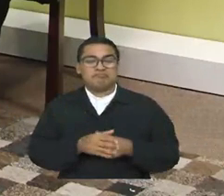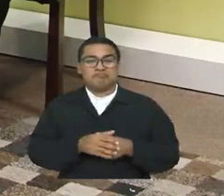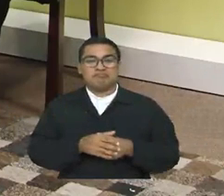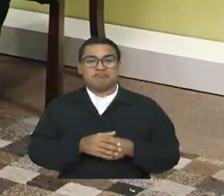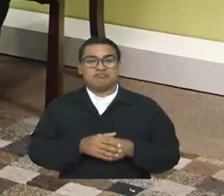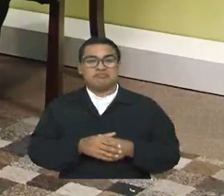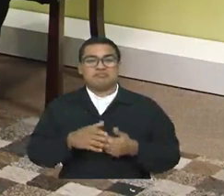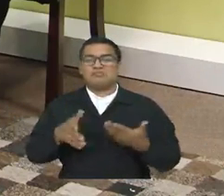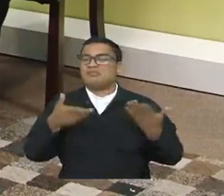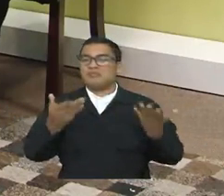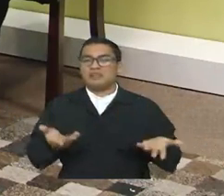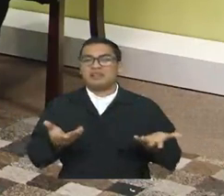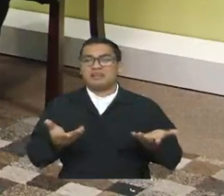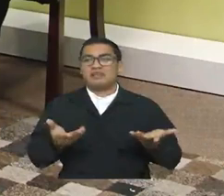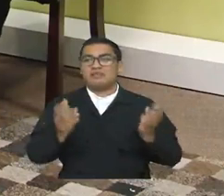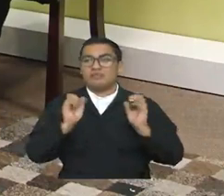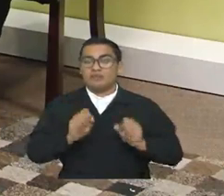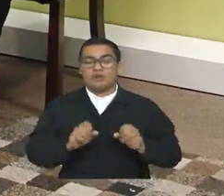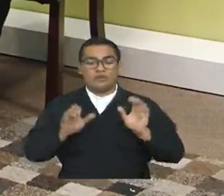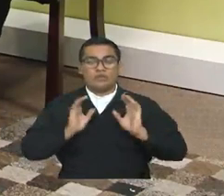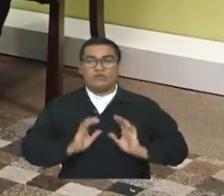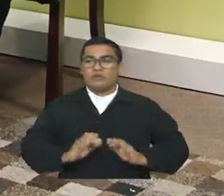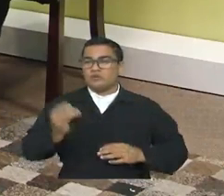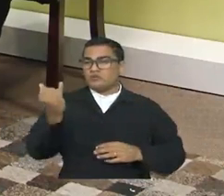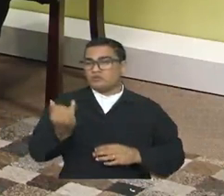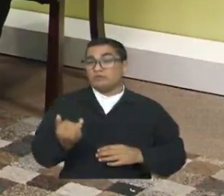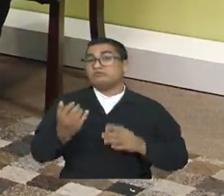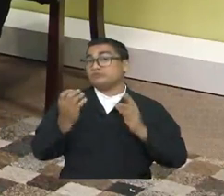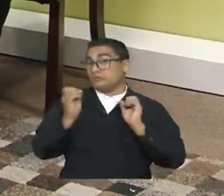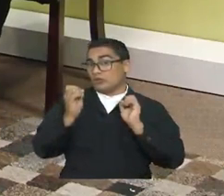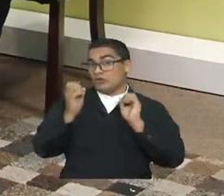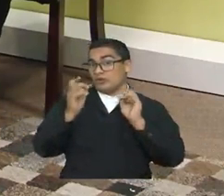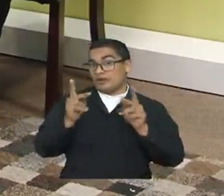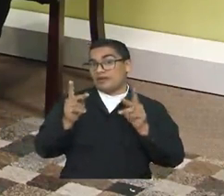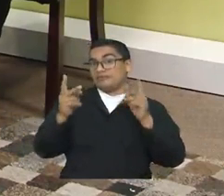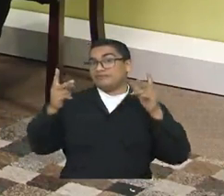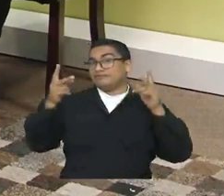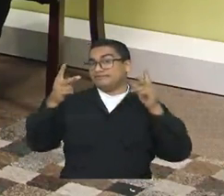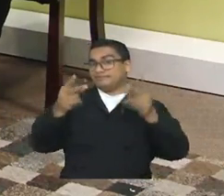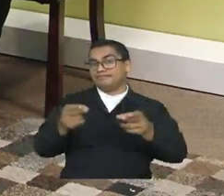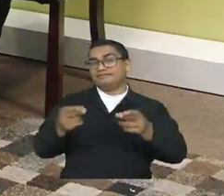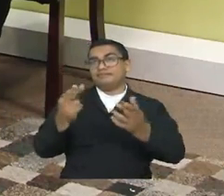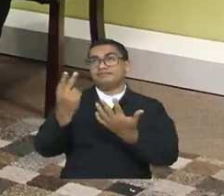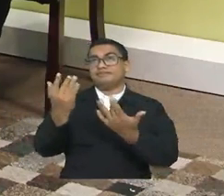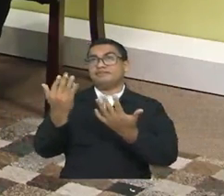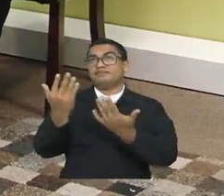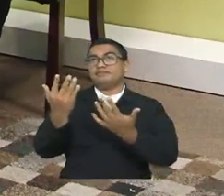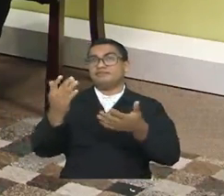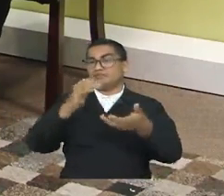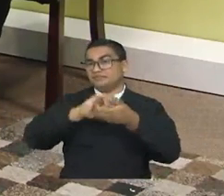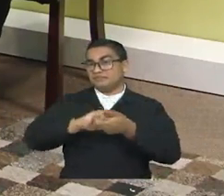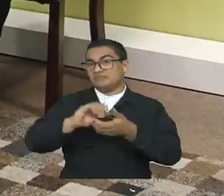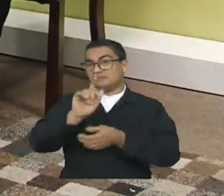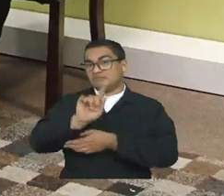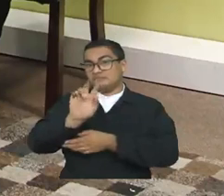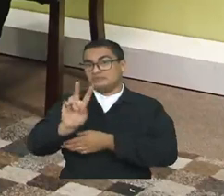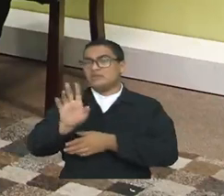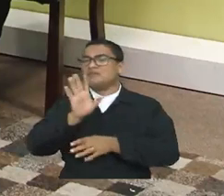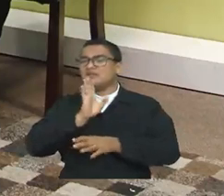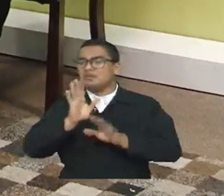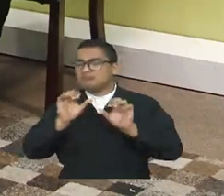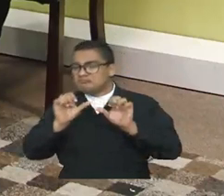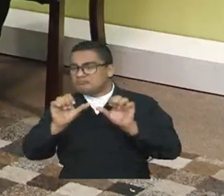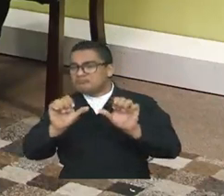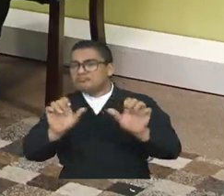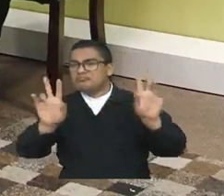con el objetivo de quemar calorías. Ok, vamos a hacer una pausa, doctora. Cuando regresemos, amigos televidentes, vamos a seguir conversando sobre este